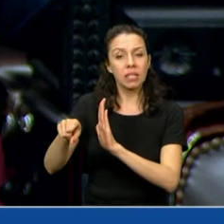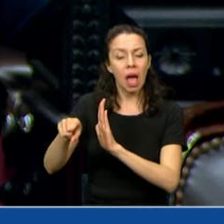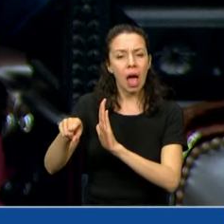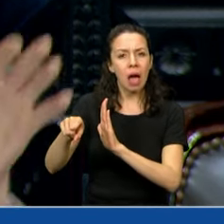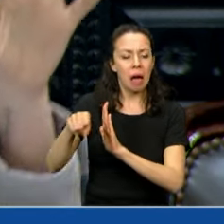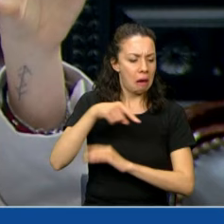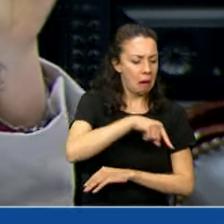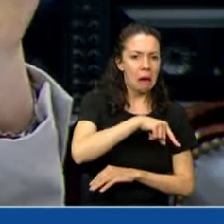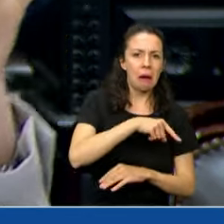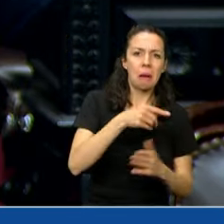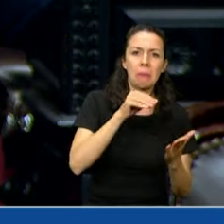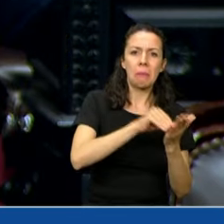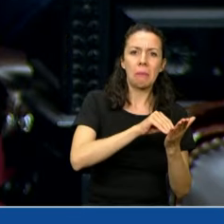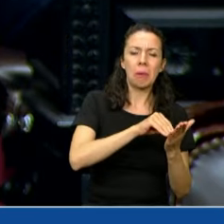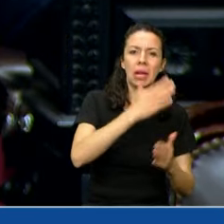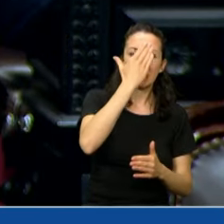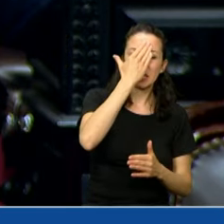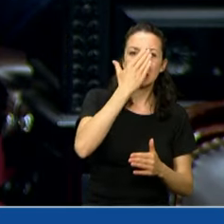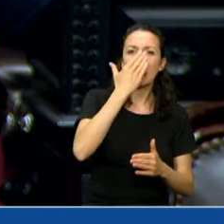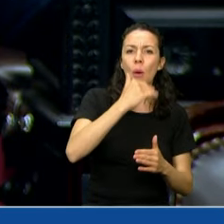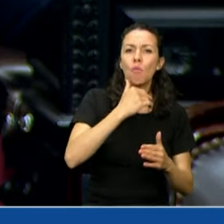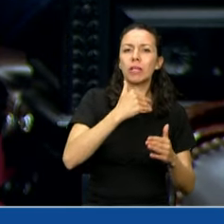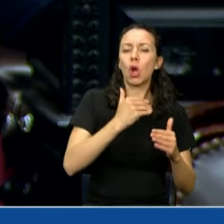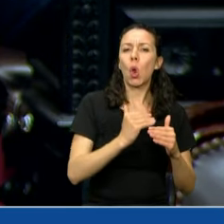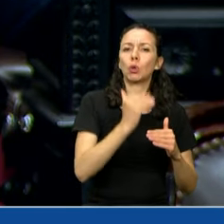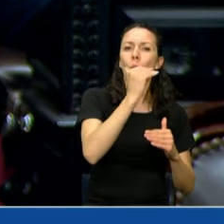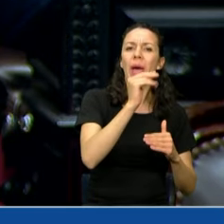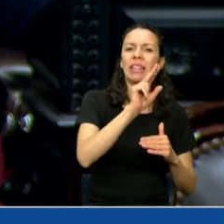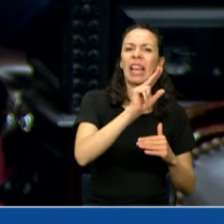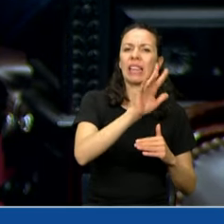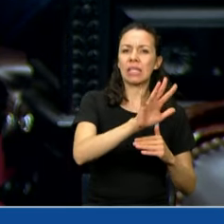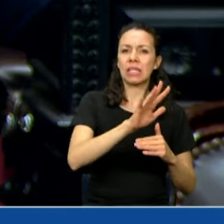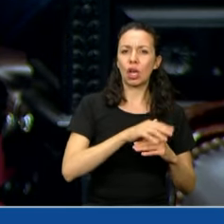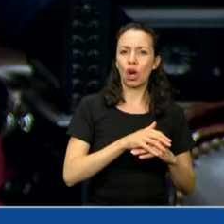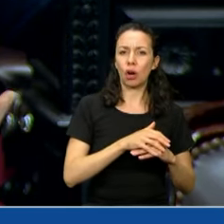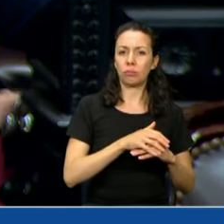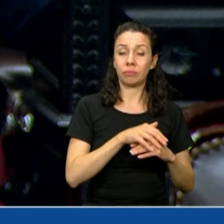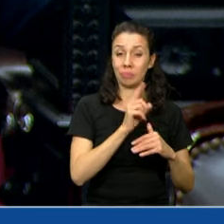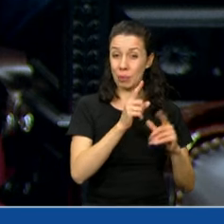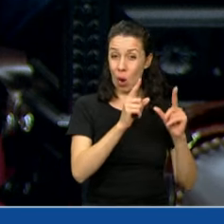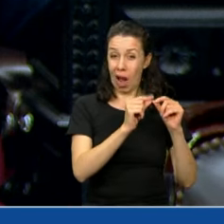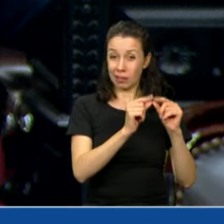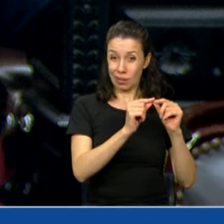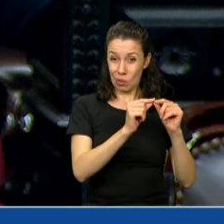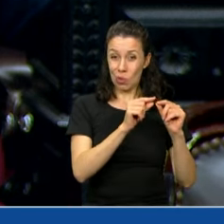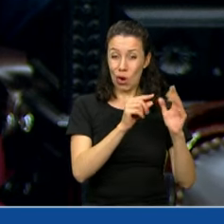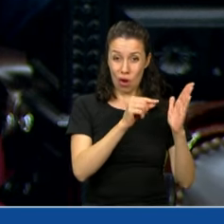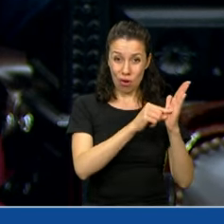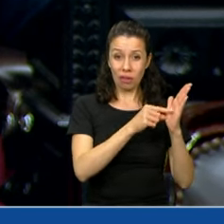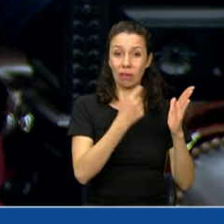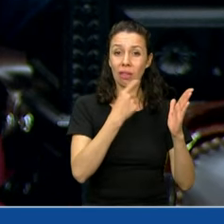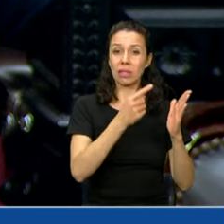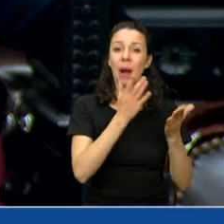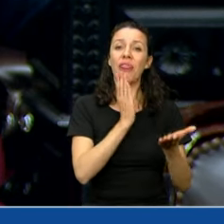35 en esta en esta en este artículo que manda El Ejecutivo para determinar los derechos